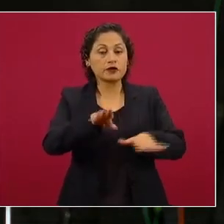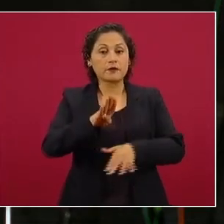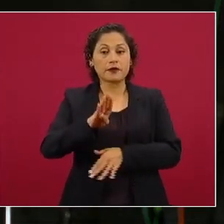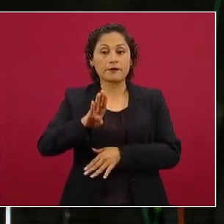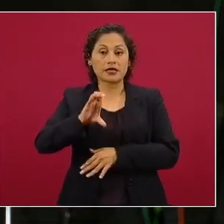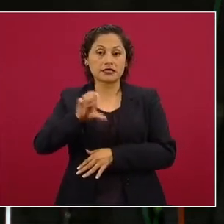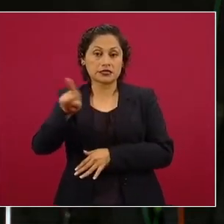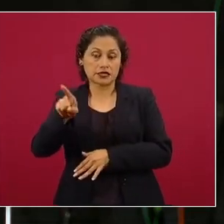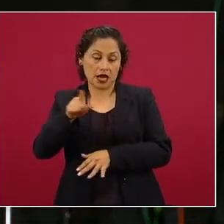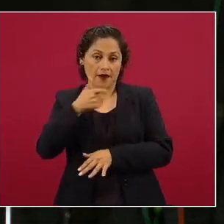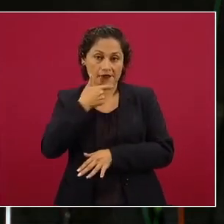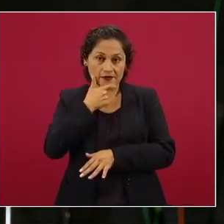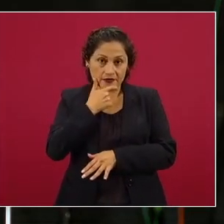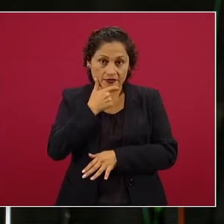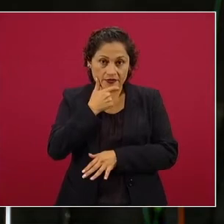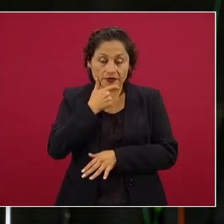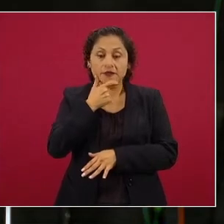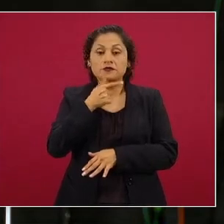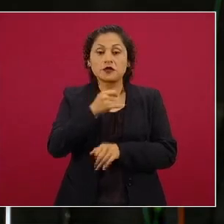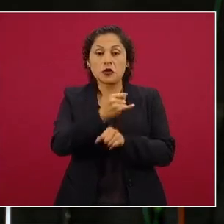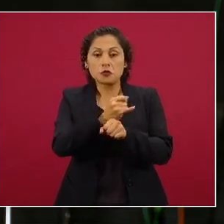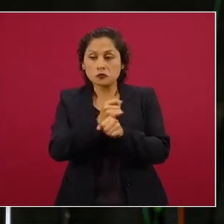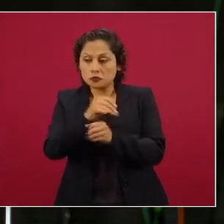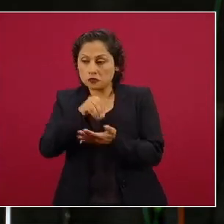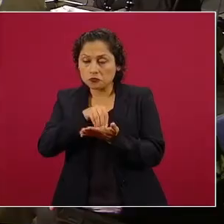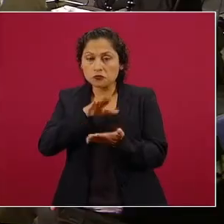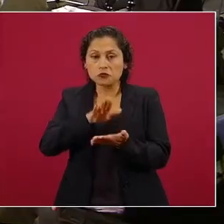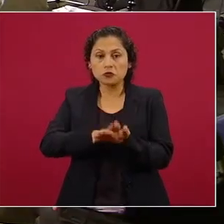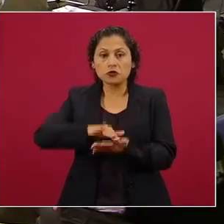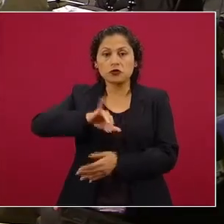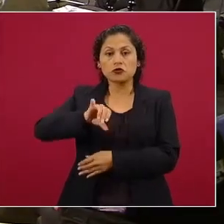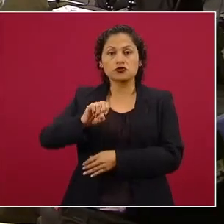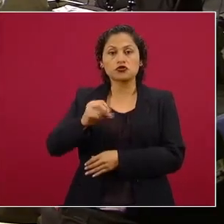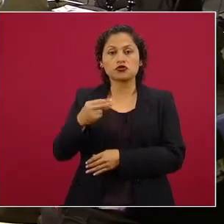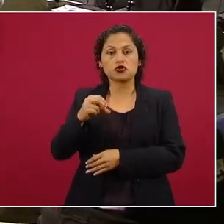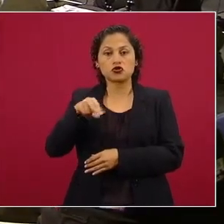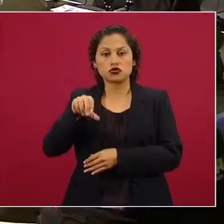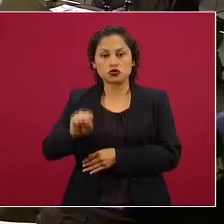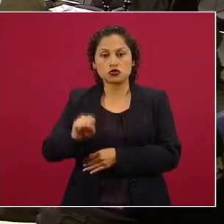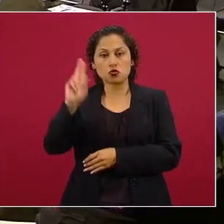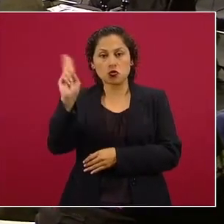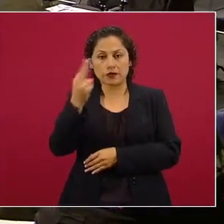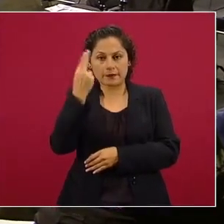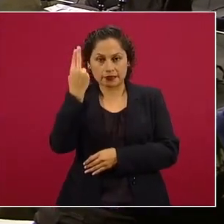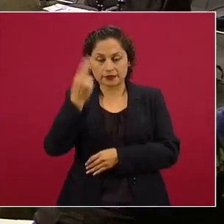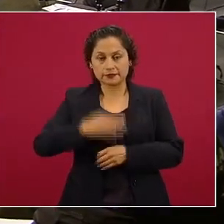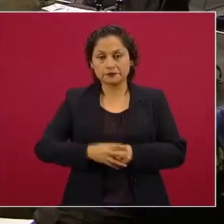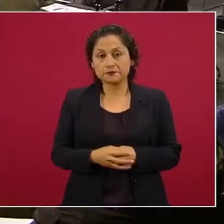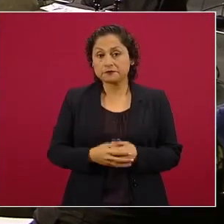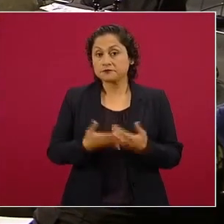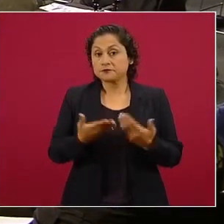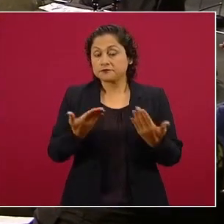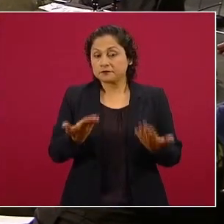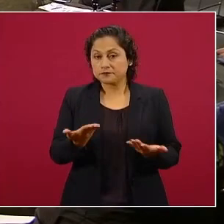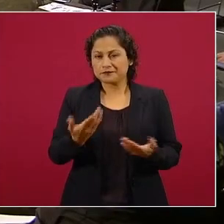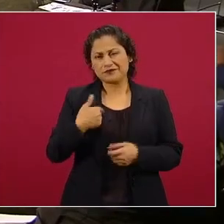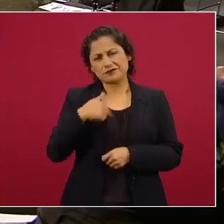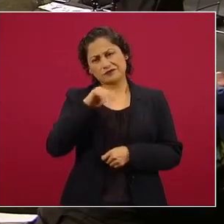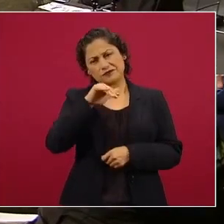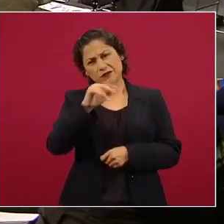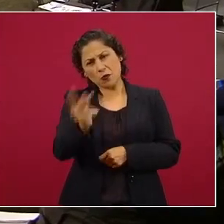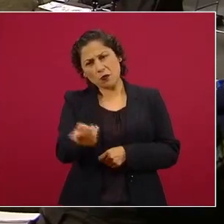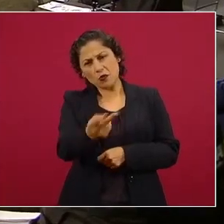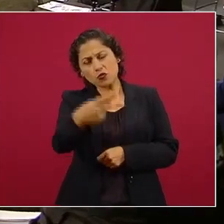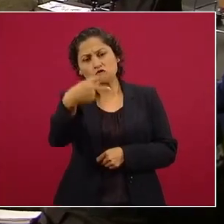BBC, y obtiene la información de la Johns Hopkins University. ¿Qué opinión le merece